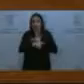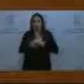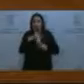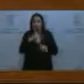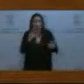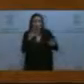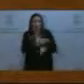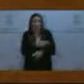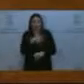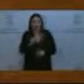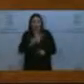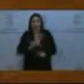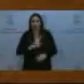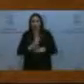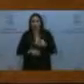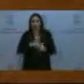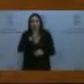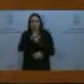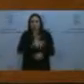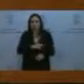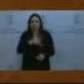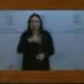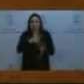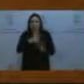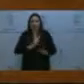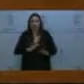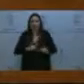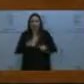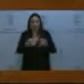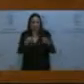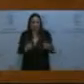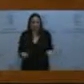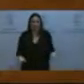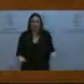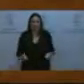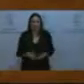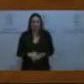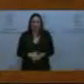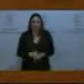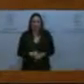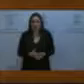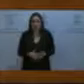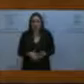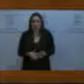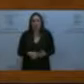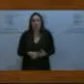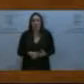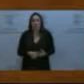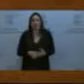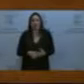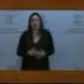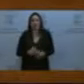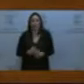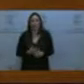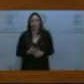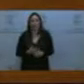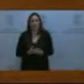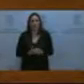los hicieron mal, es que los dejaron sin efecto. Y para empezar ya, porque es que no tenían